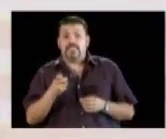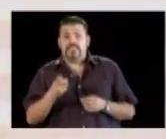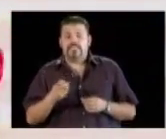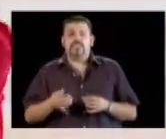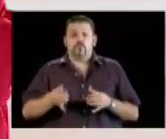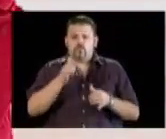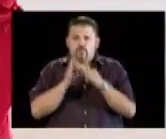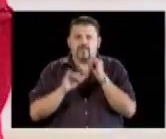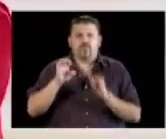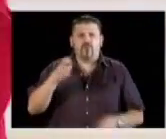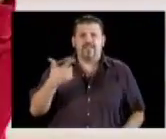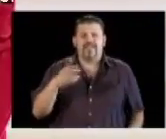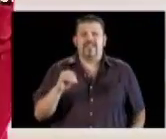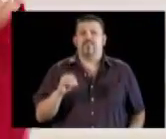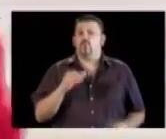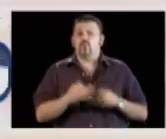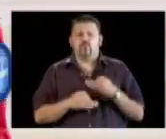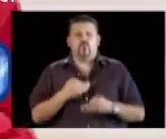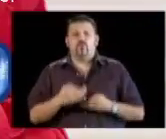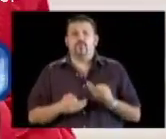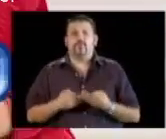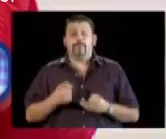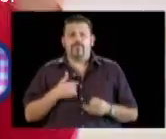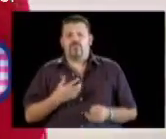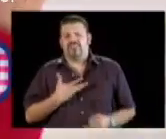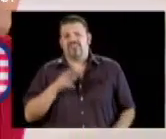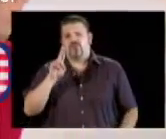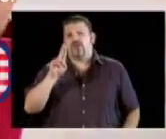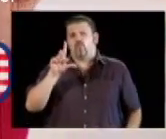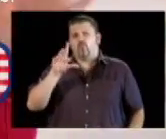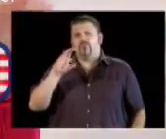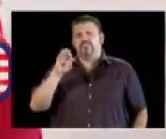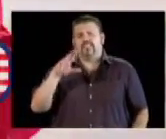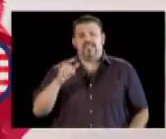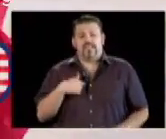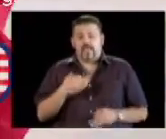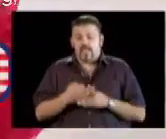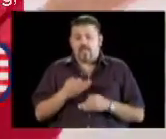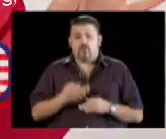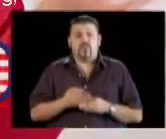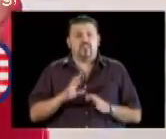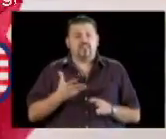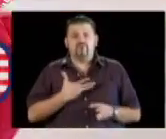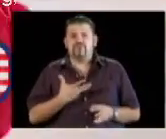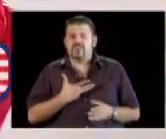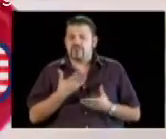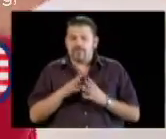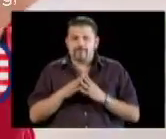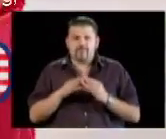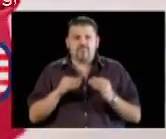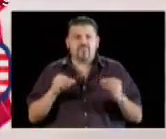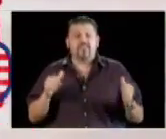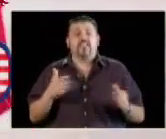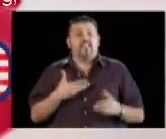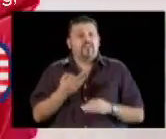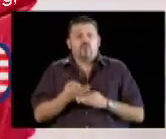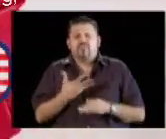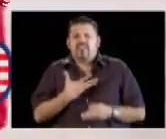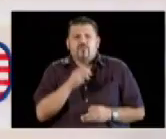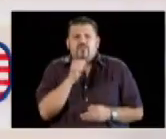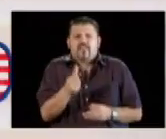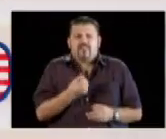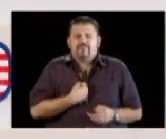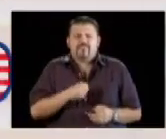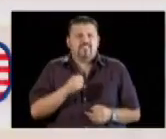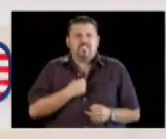el ego, tomo sábila a diario. Yo tenía una úlcera y desde que tomo la sábila no tengo úlcera, no tengo gastritis, no tengo nada, se